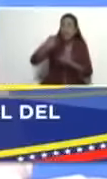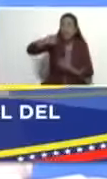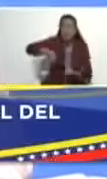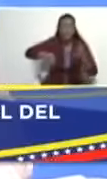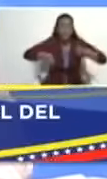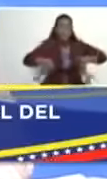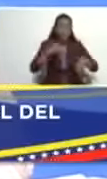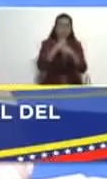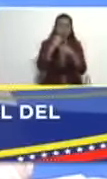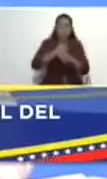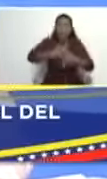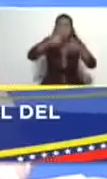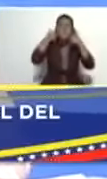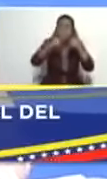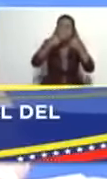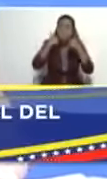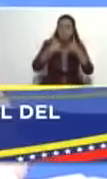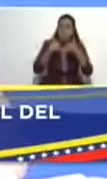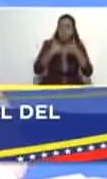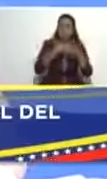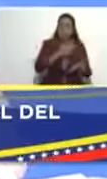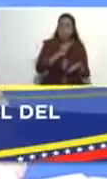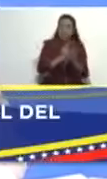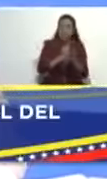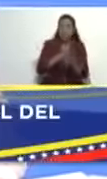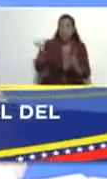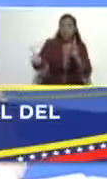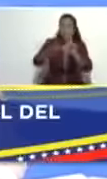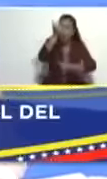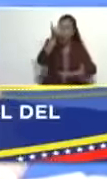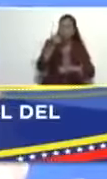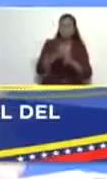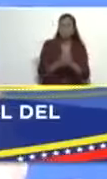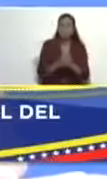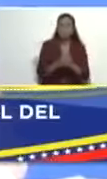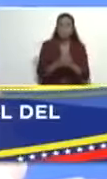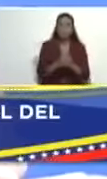de los trabajadores, el ingreso del país.